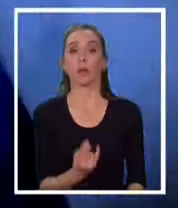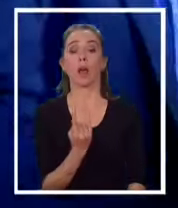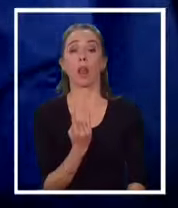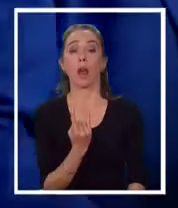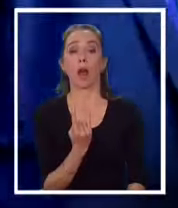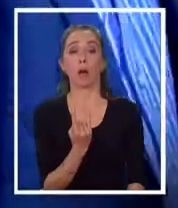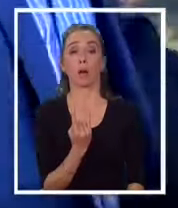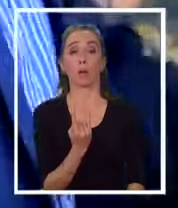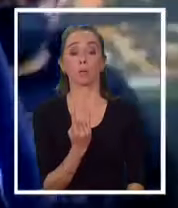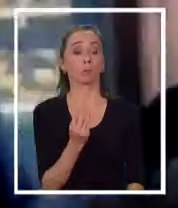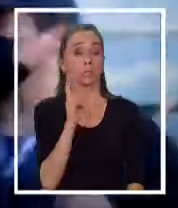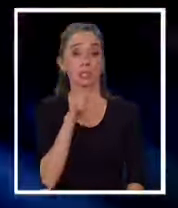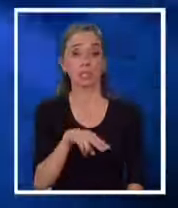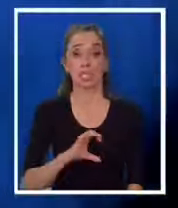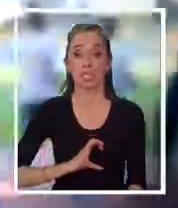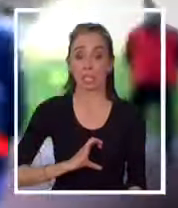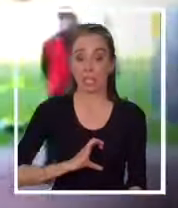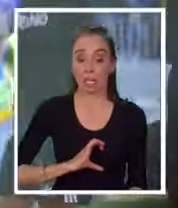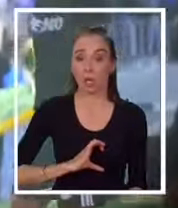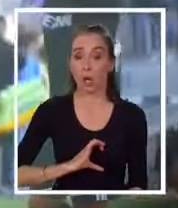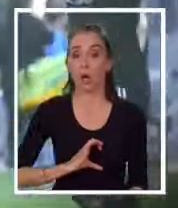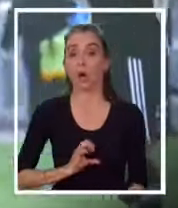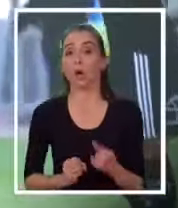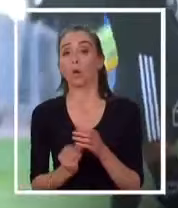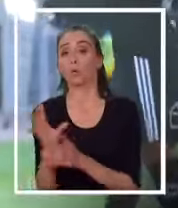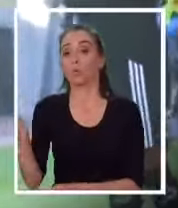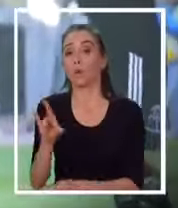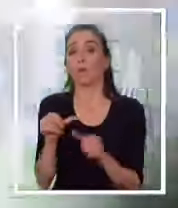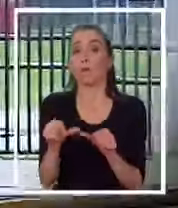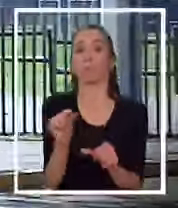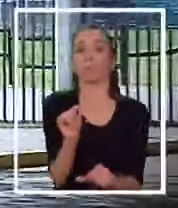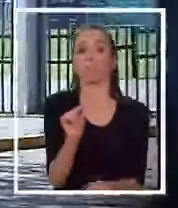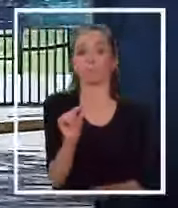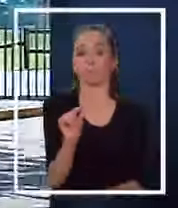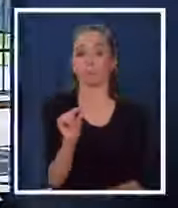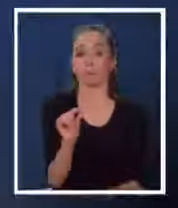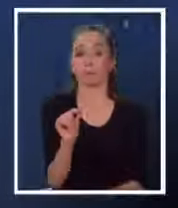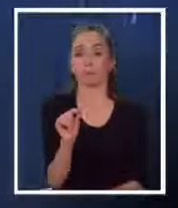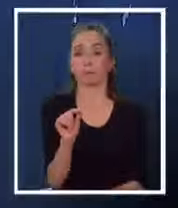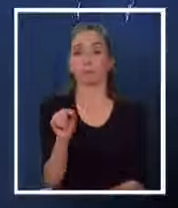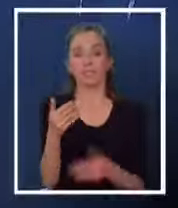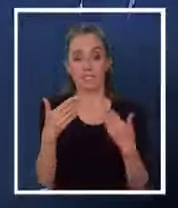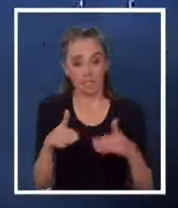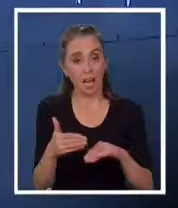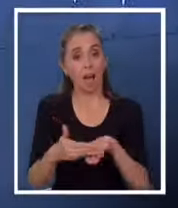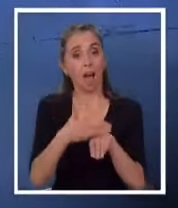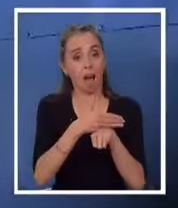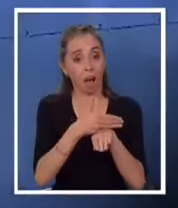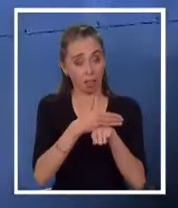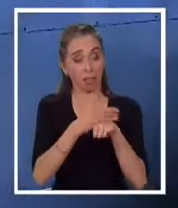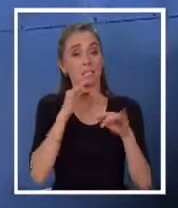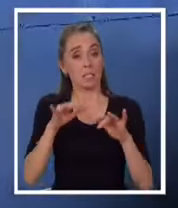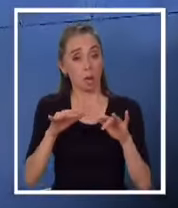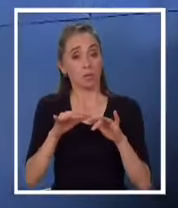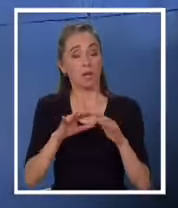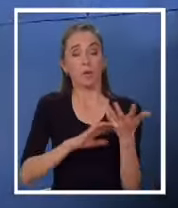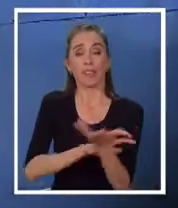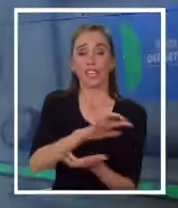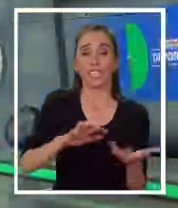Universidad de Chile está sin entrenador o con un nuevo interinato. Esta fórmula ya empleada en